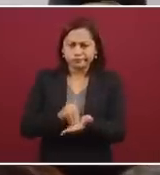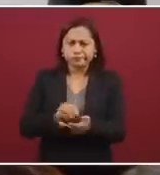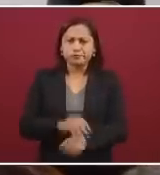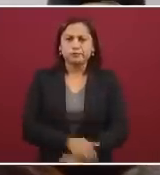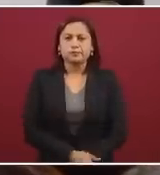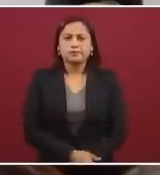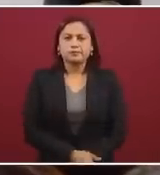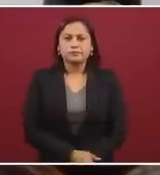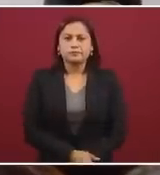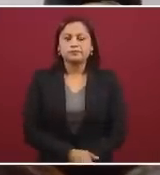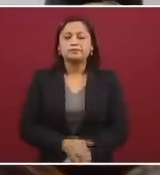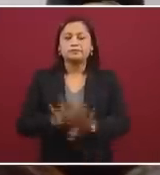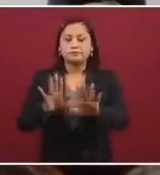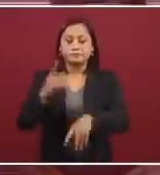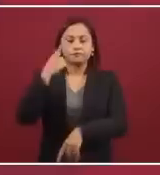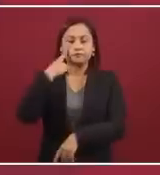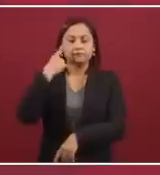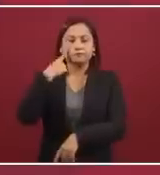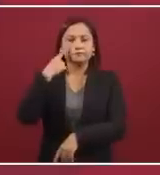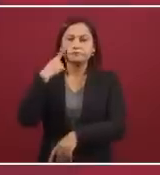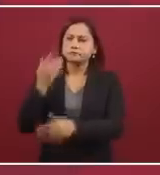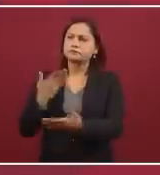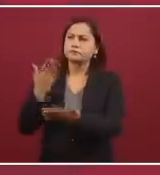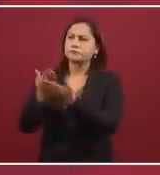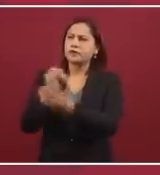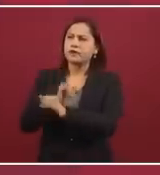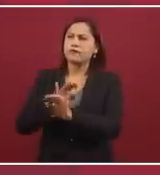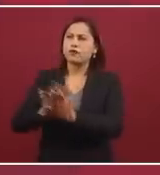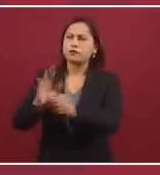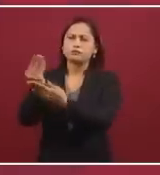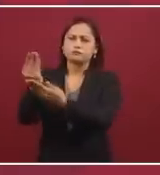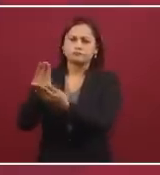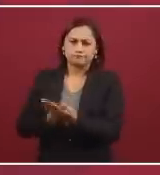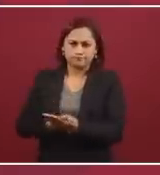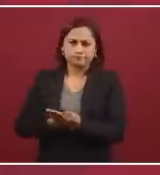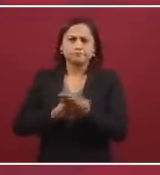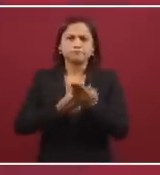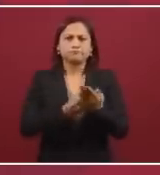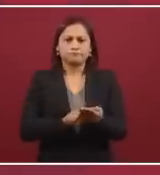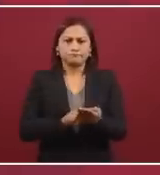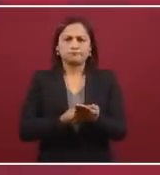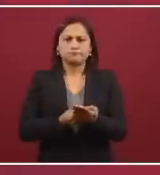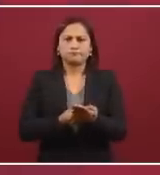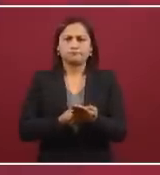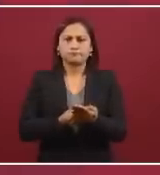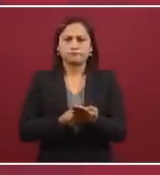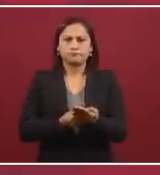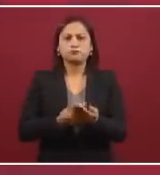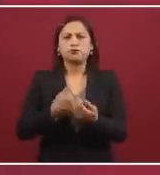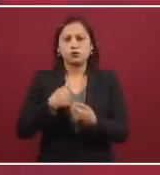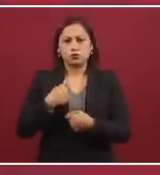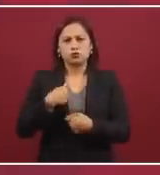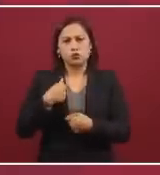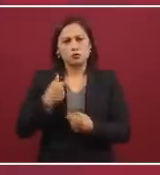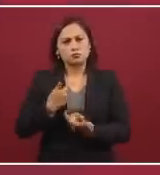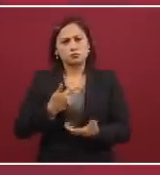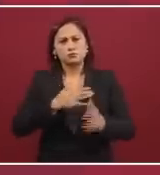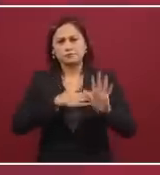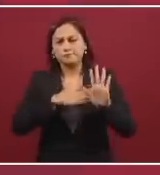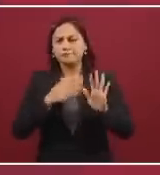pedir un informe sobre este tema en particular lo fresco es